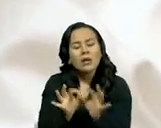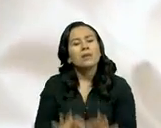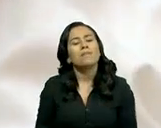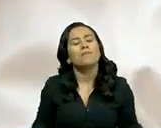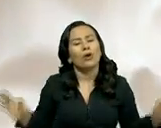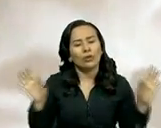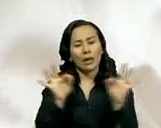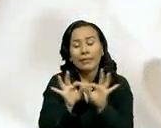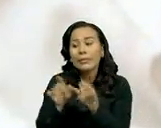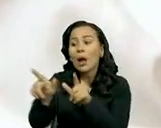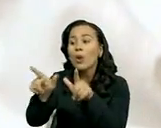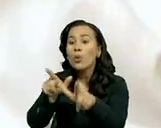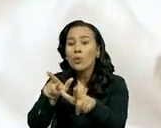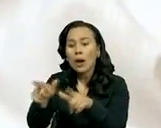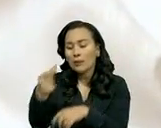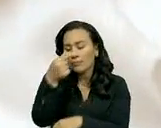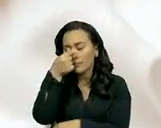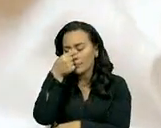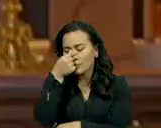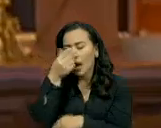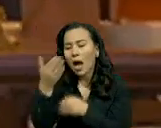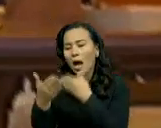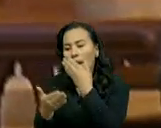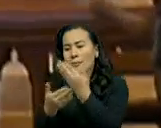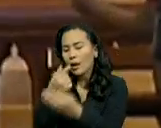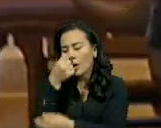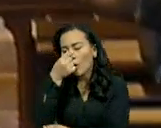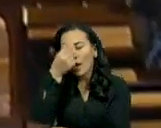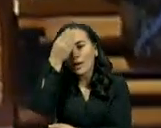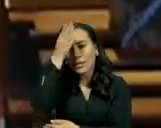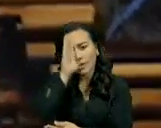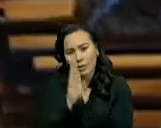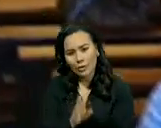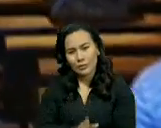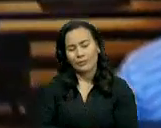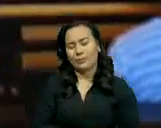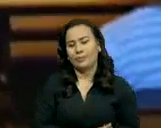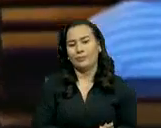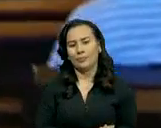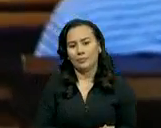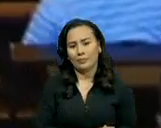lugar en que uno va, va a esa rezar. Informó Julio César Saúl.